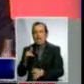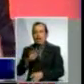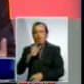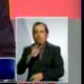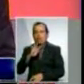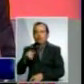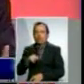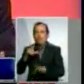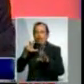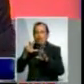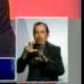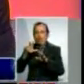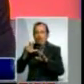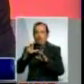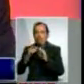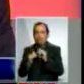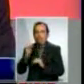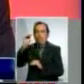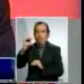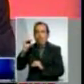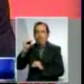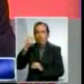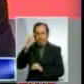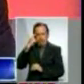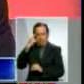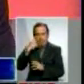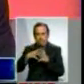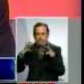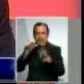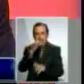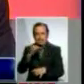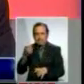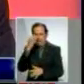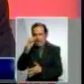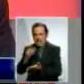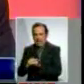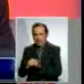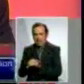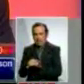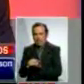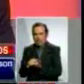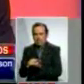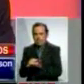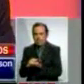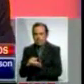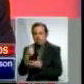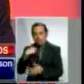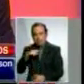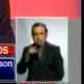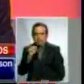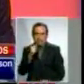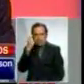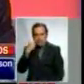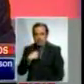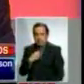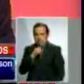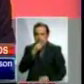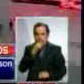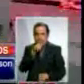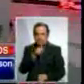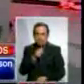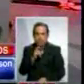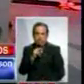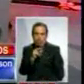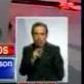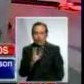bueno obviamente uno podría pensar que más personas van a van a van a reclamar no soy yo quién para decirles que no